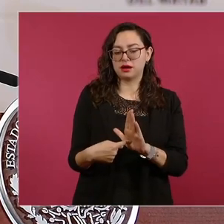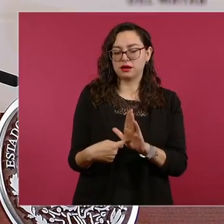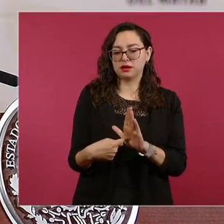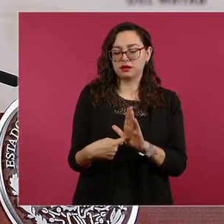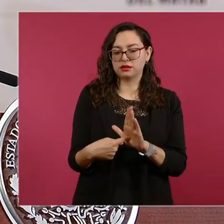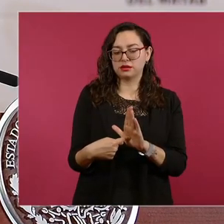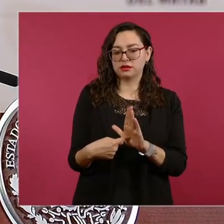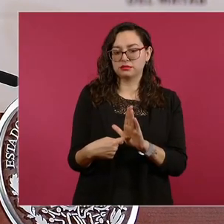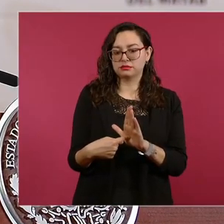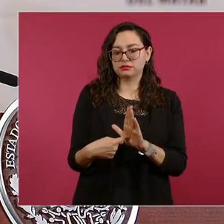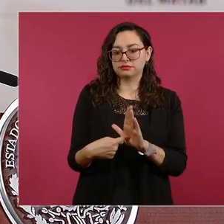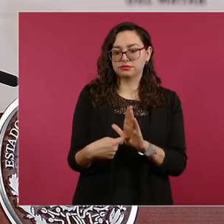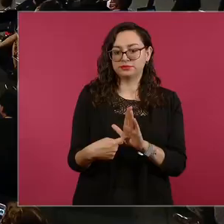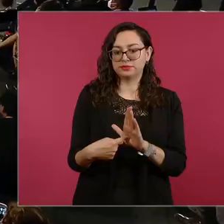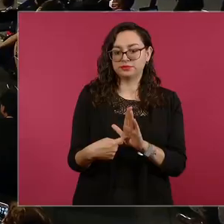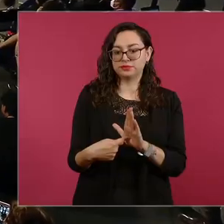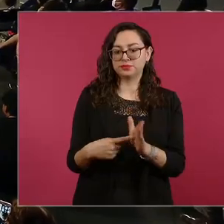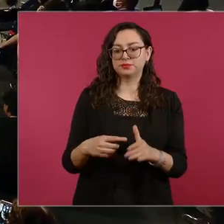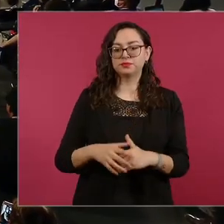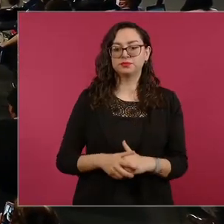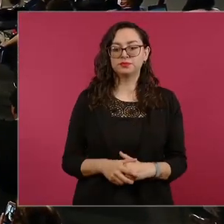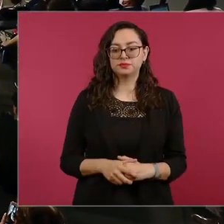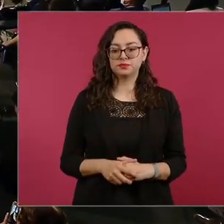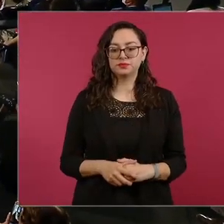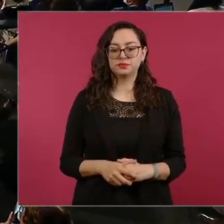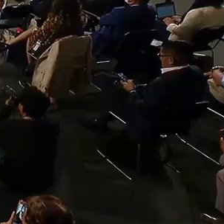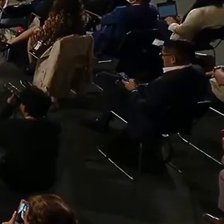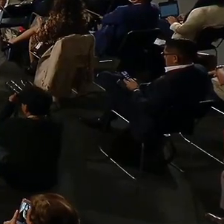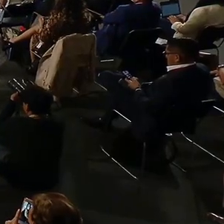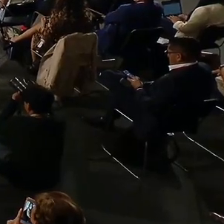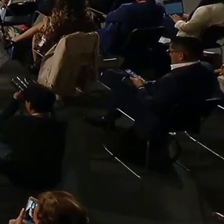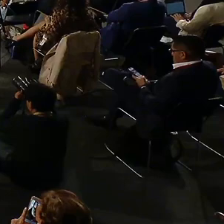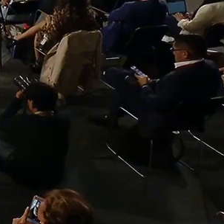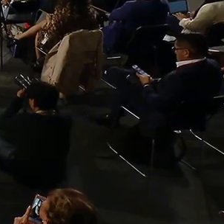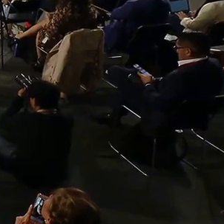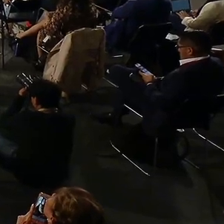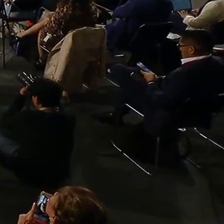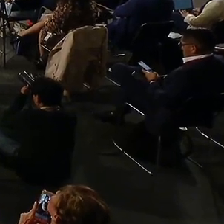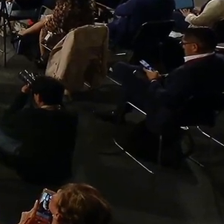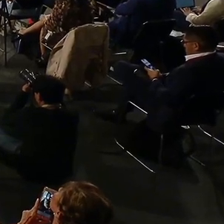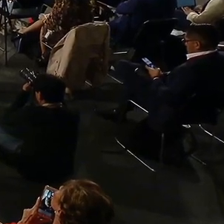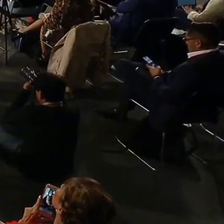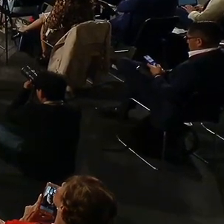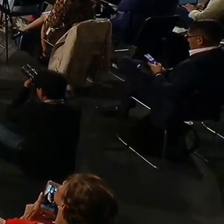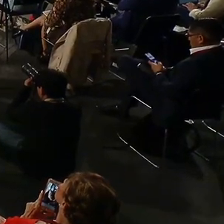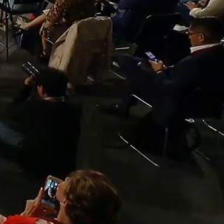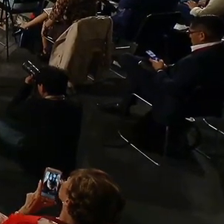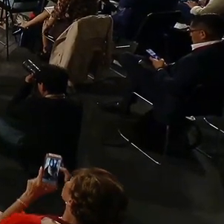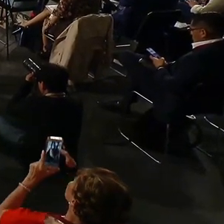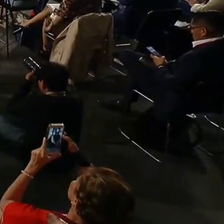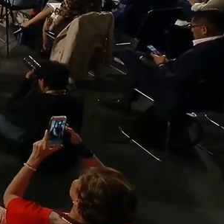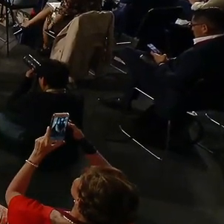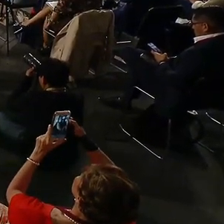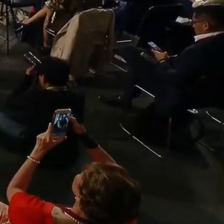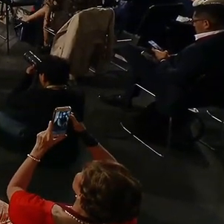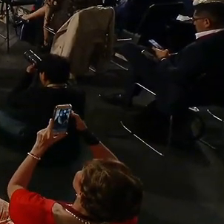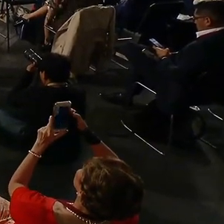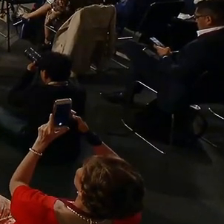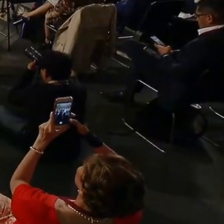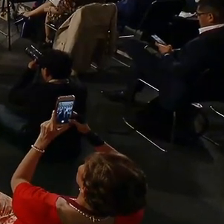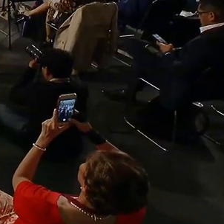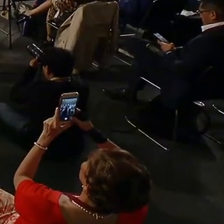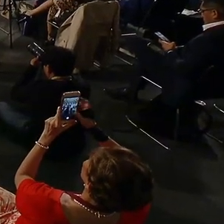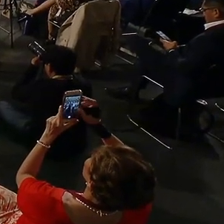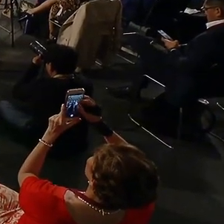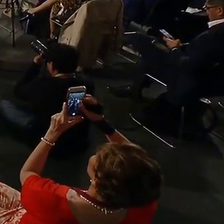que se haga aquí una síntesis, un resumen, pero que